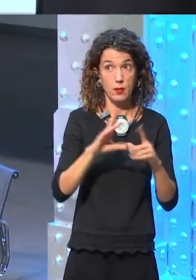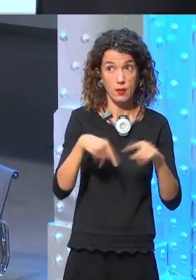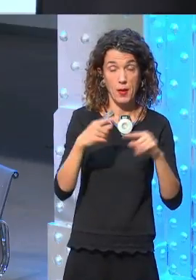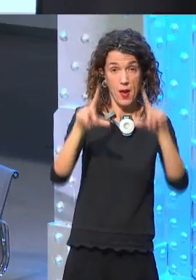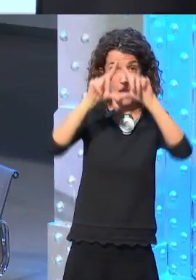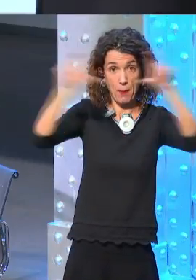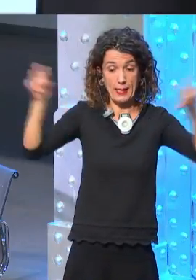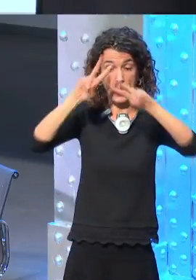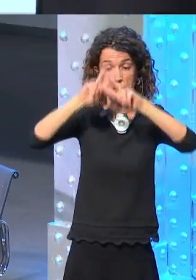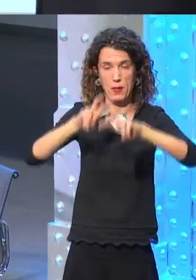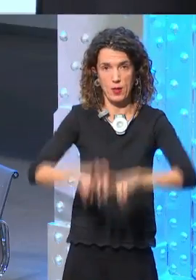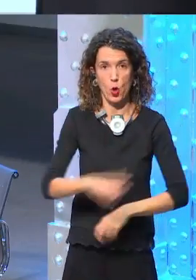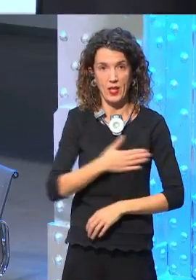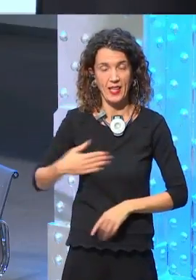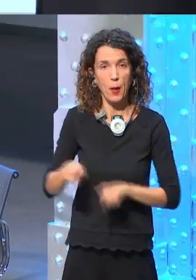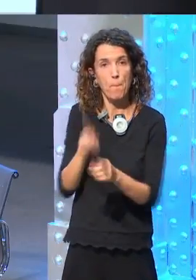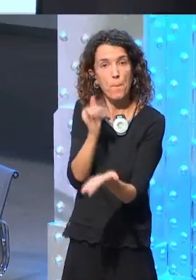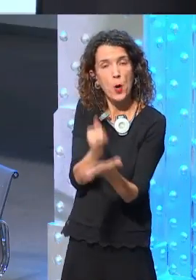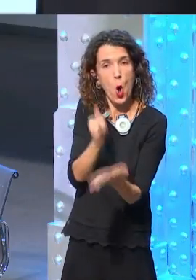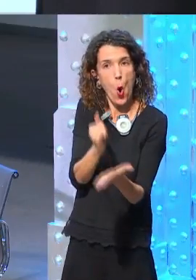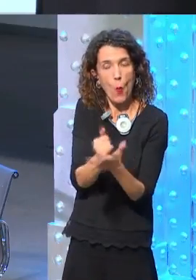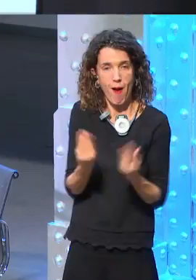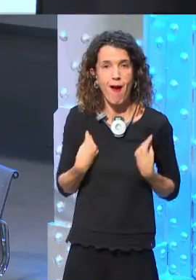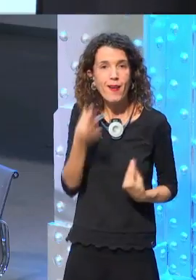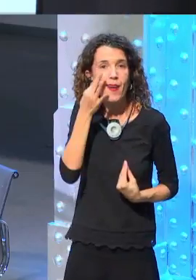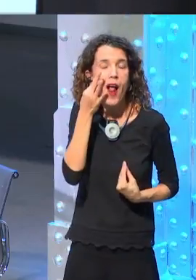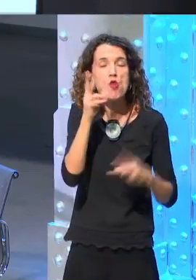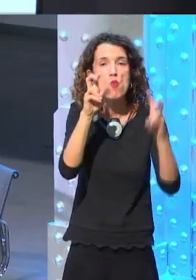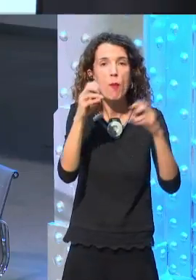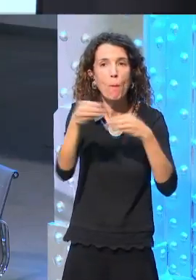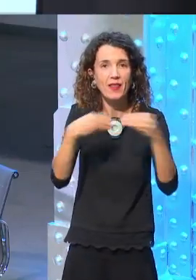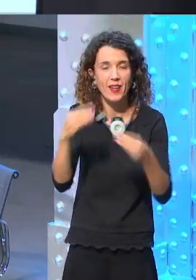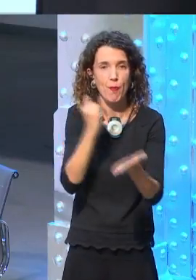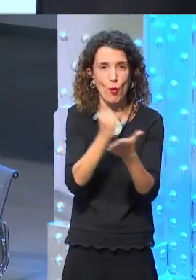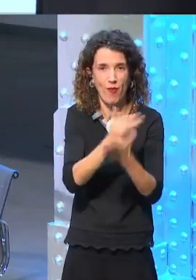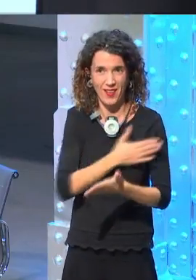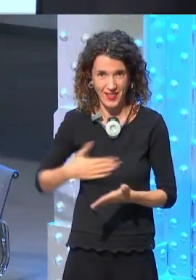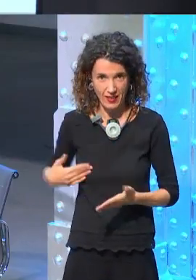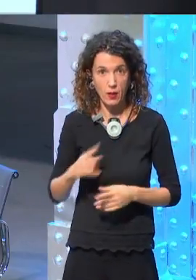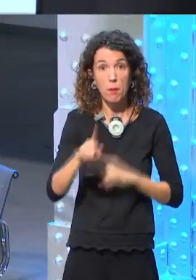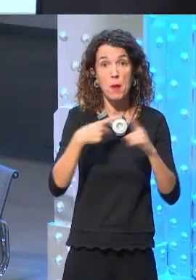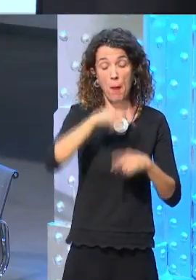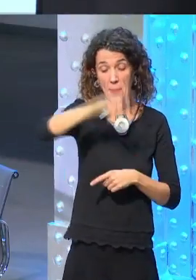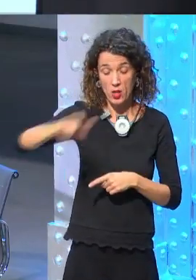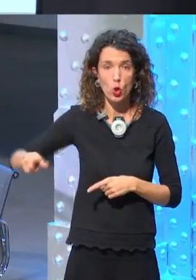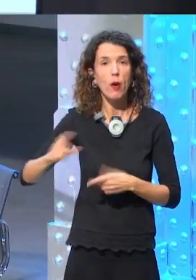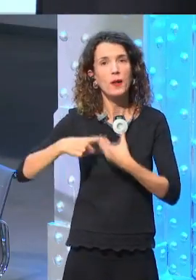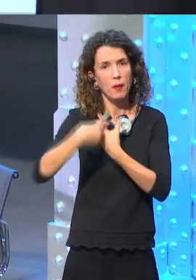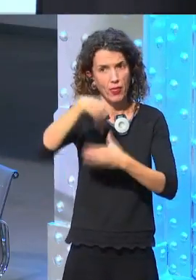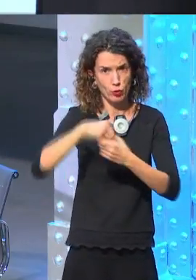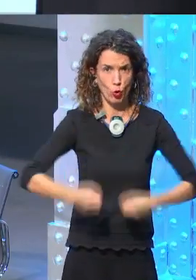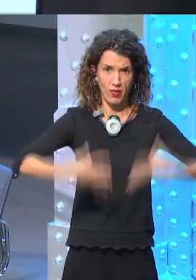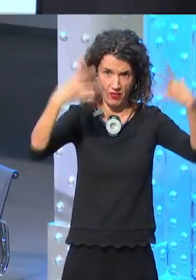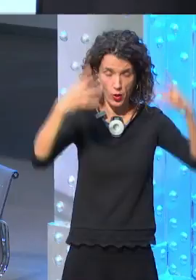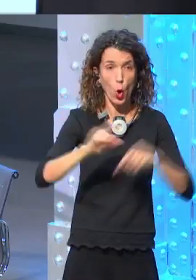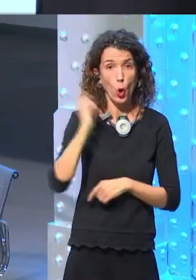empresas de investigación que quieren probar en vivo nuevos materiales, y los habitantes también participarían aquí. Este